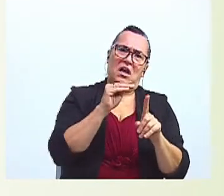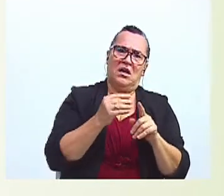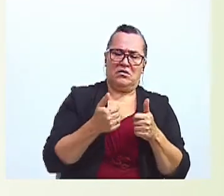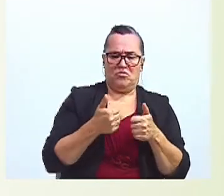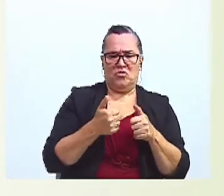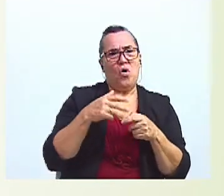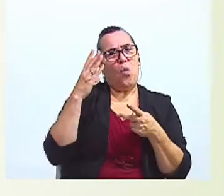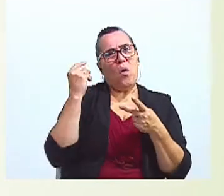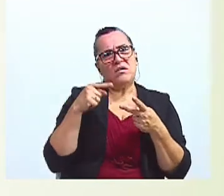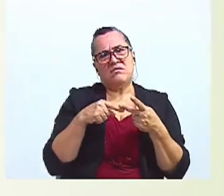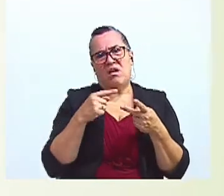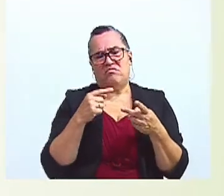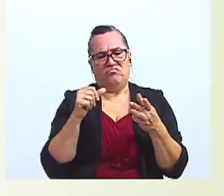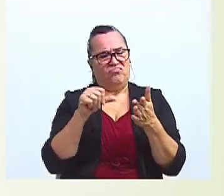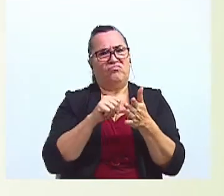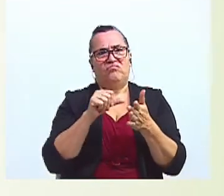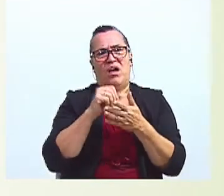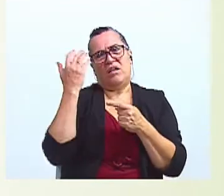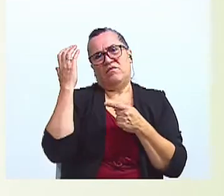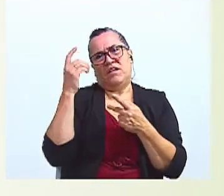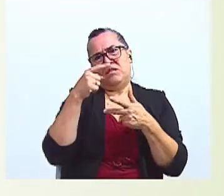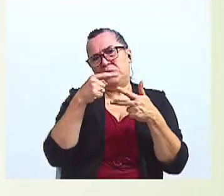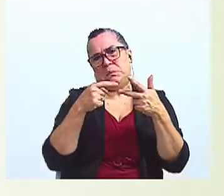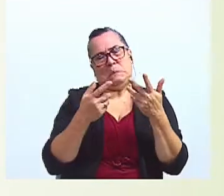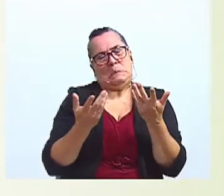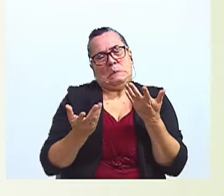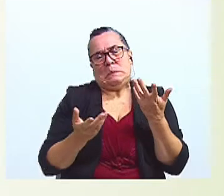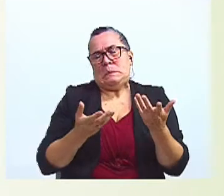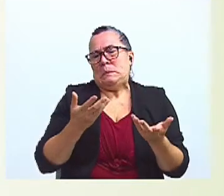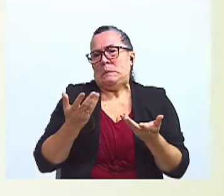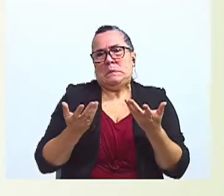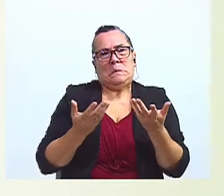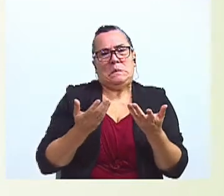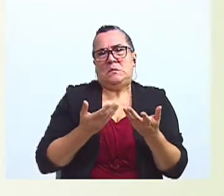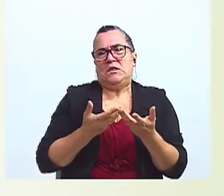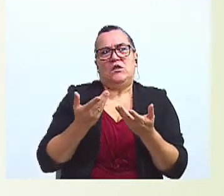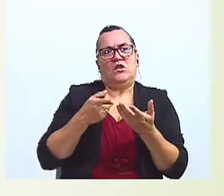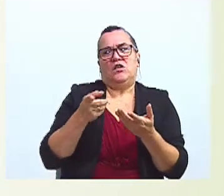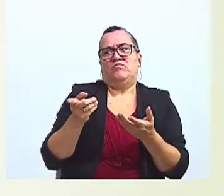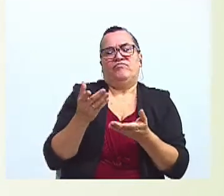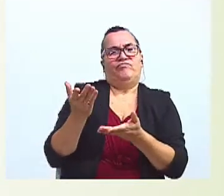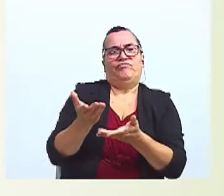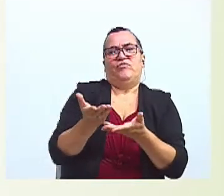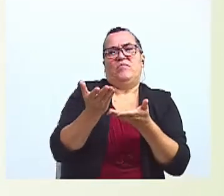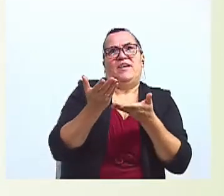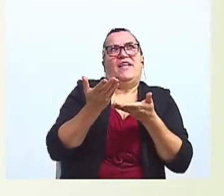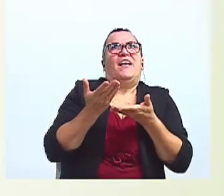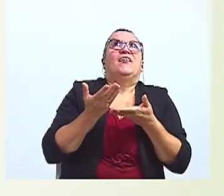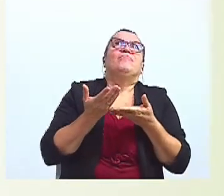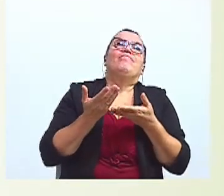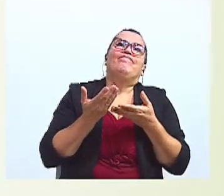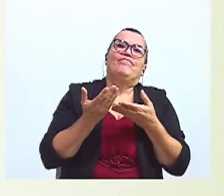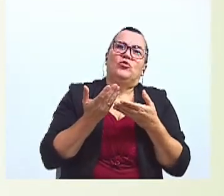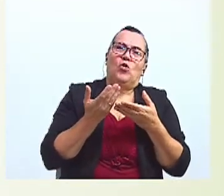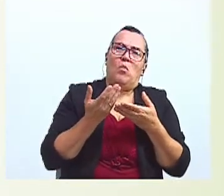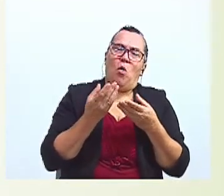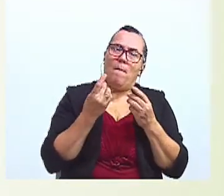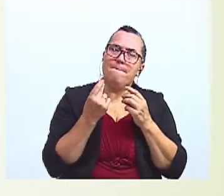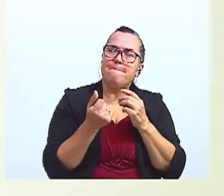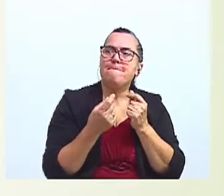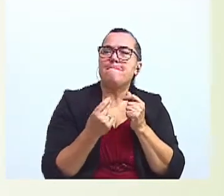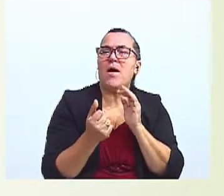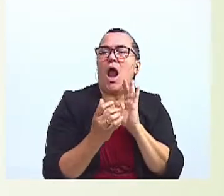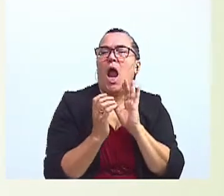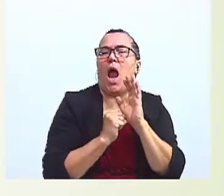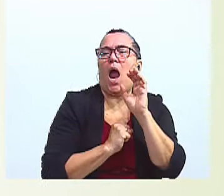WhatsApp o páginas de Facebook, pues no voy a tener esa perspicacia,